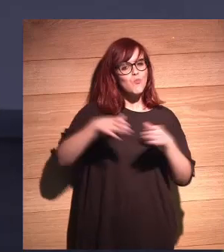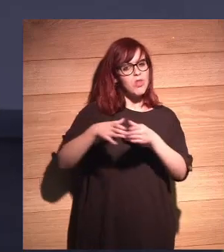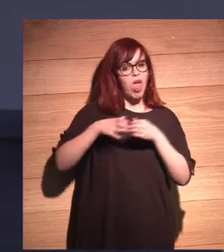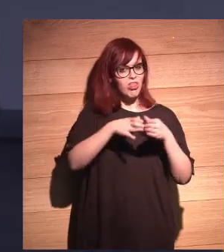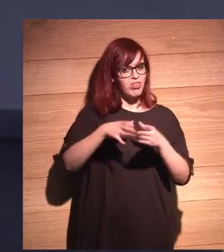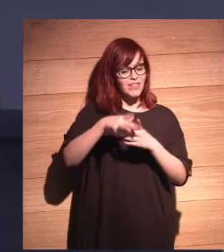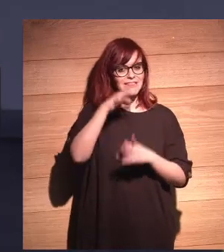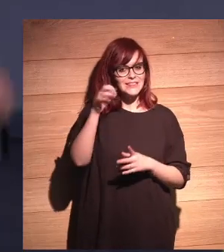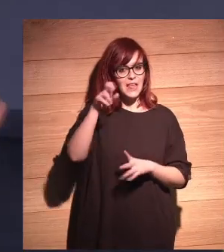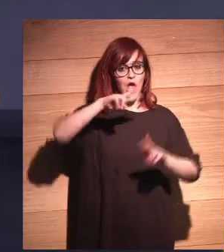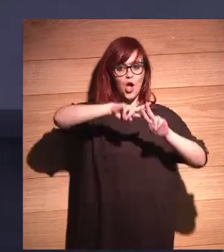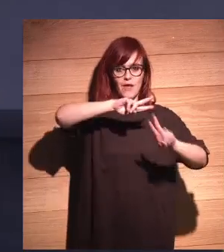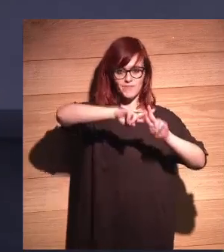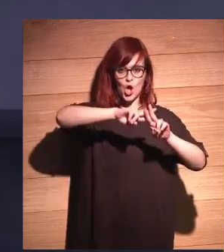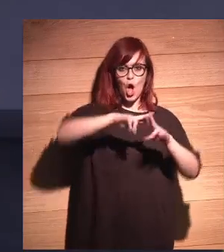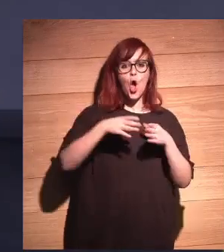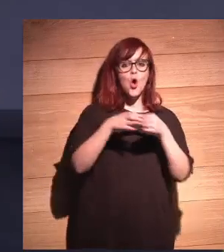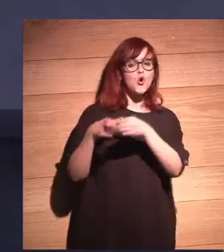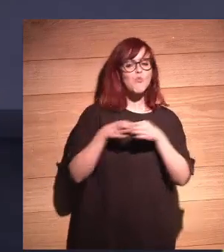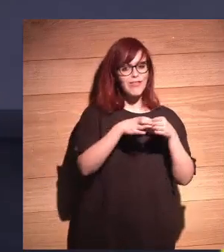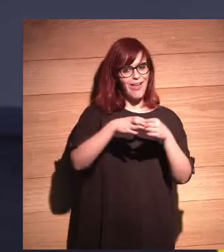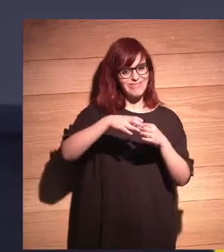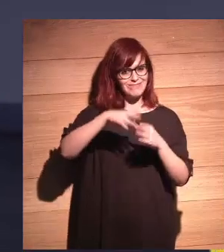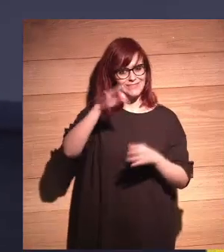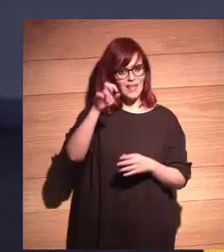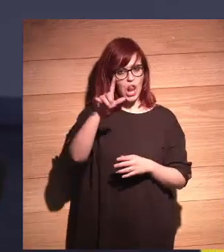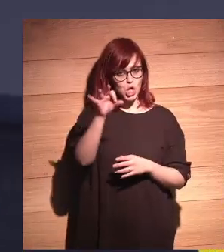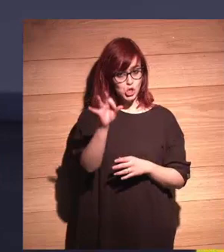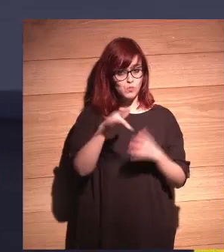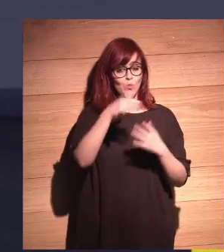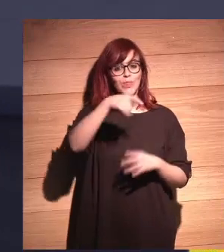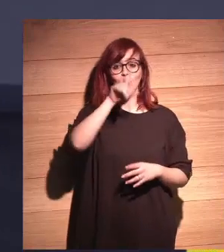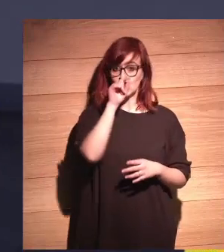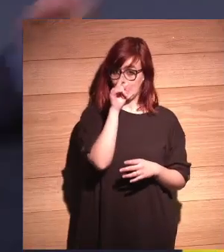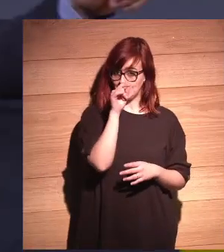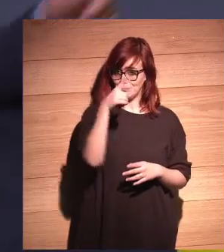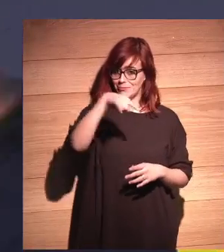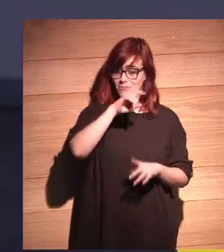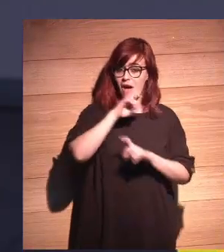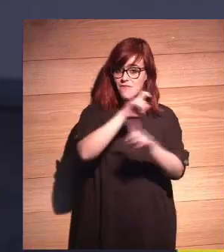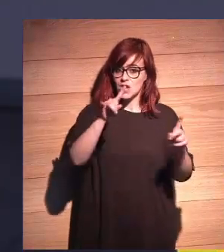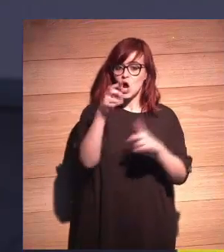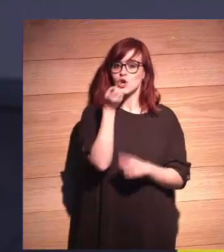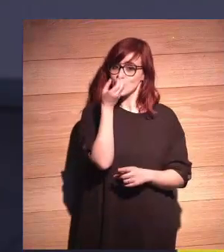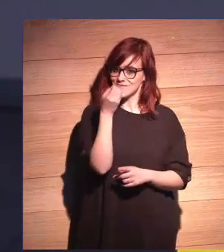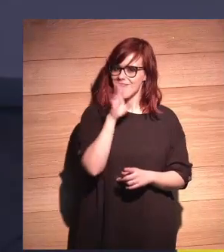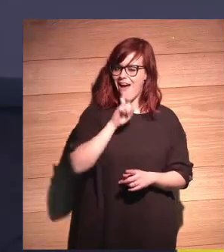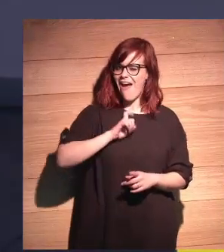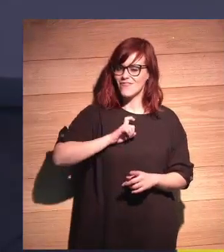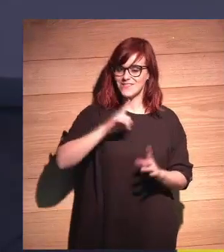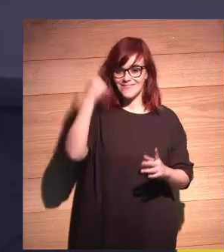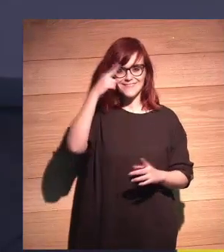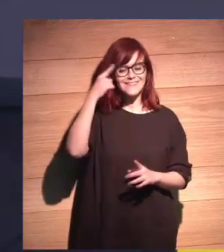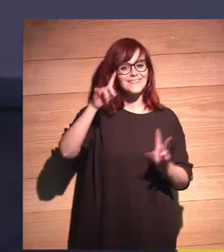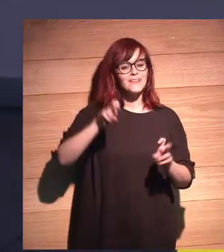hemos llamado #comunidad Telos, y que podéis tuitear, según me ha advertido Rosa, podéis tuitear